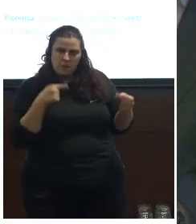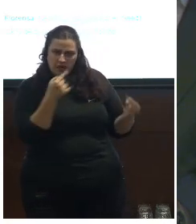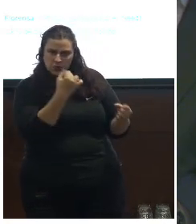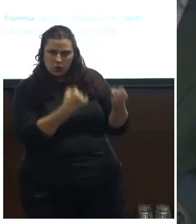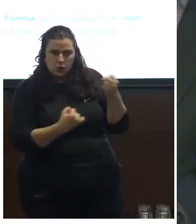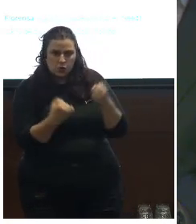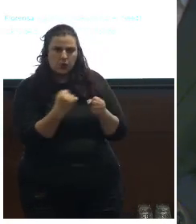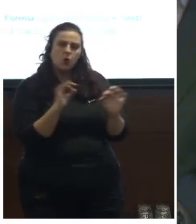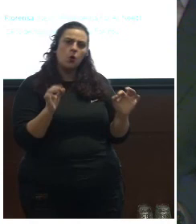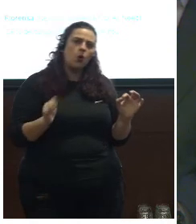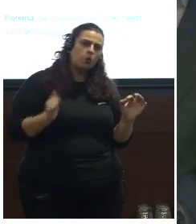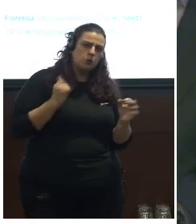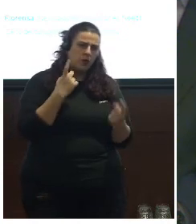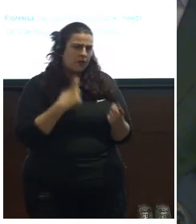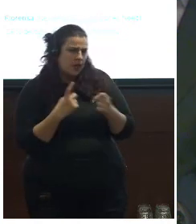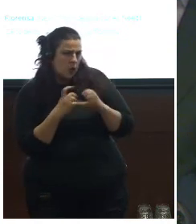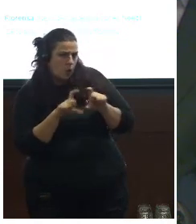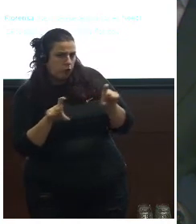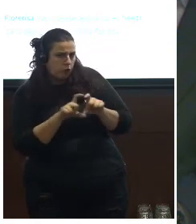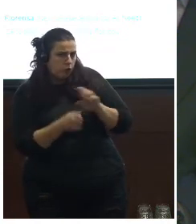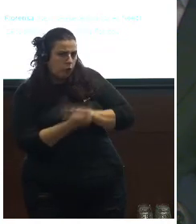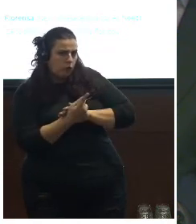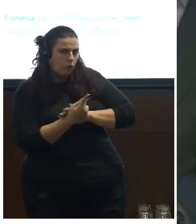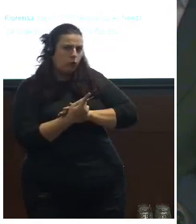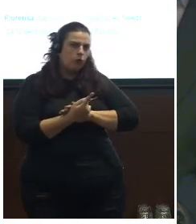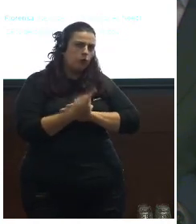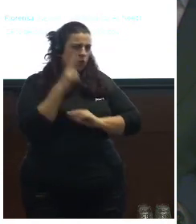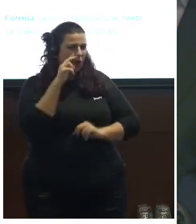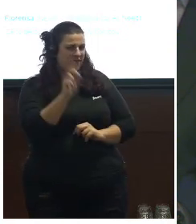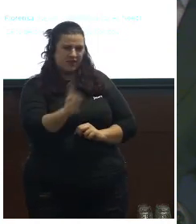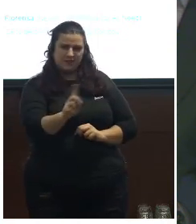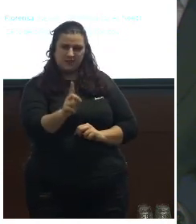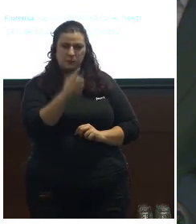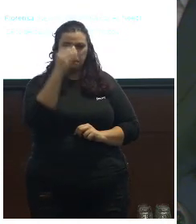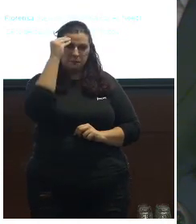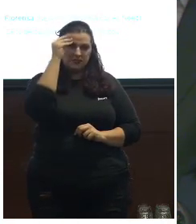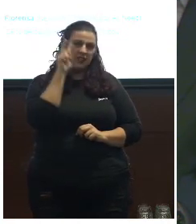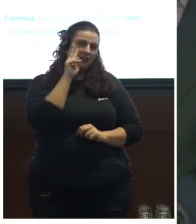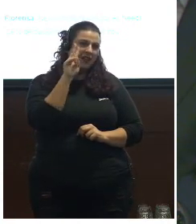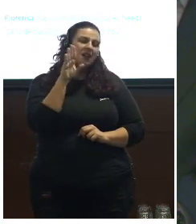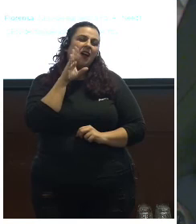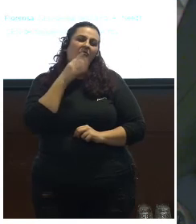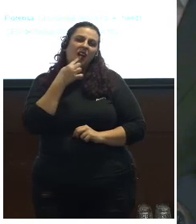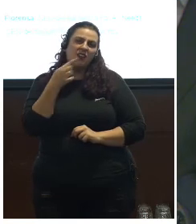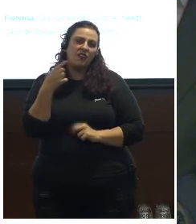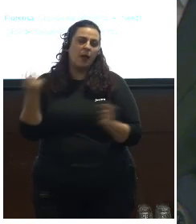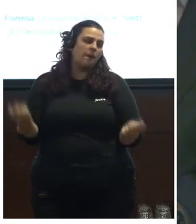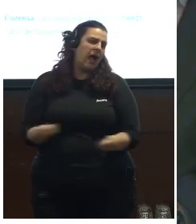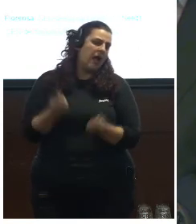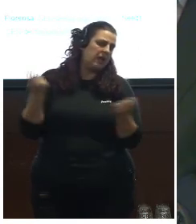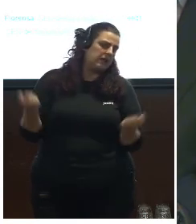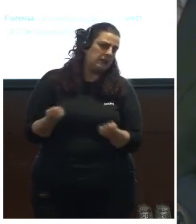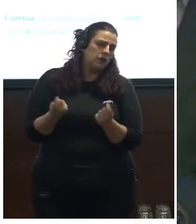de oportunidad de negocio, no la ven. Quizás ven más lo que antes decías tú, como de marketing o como